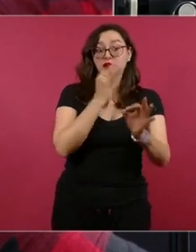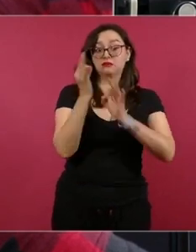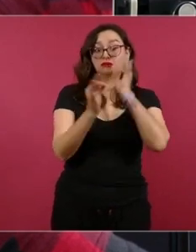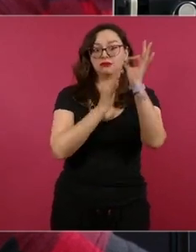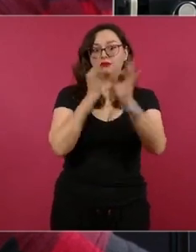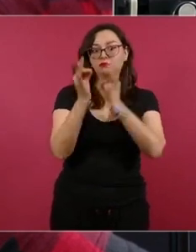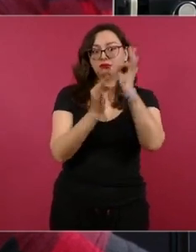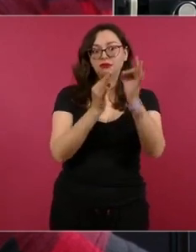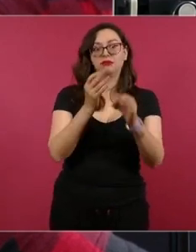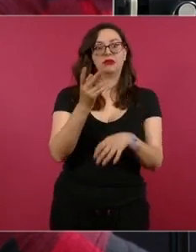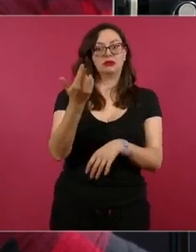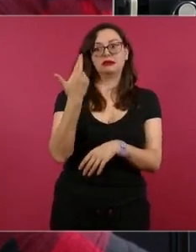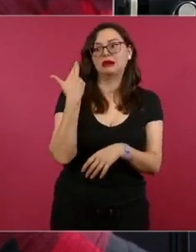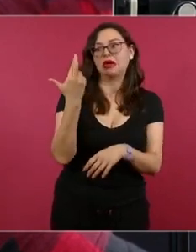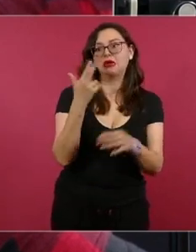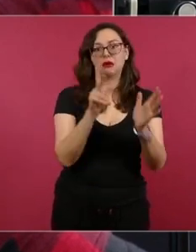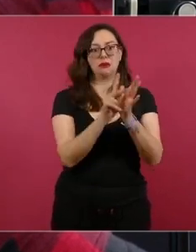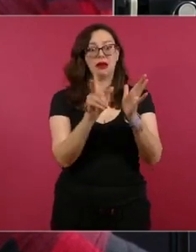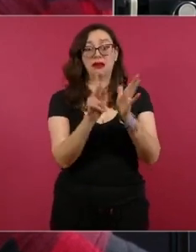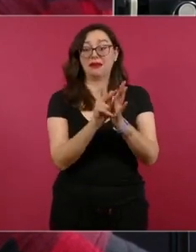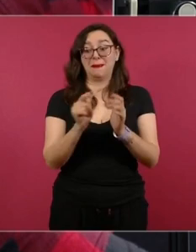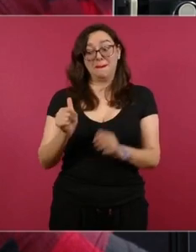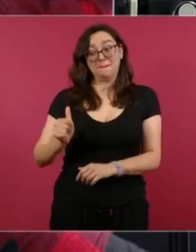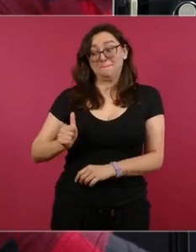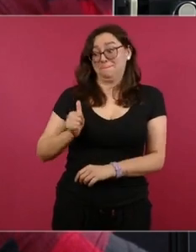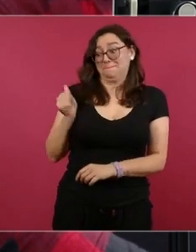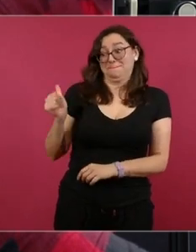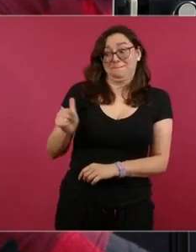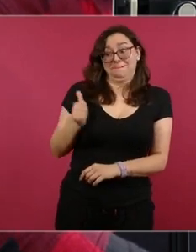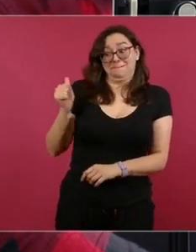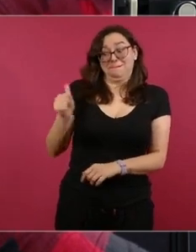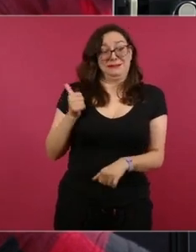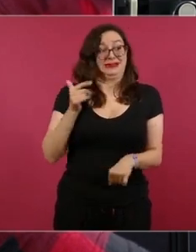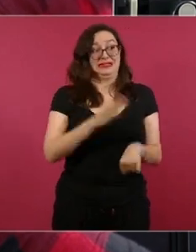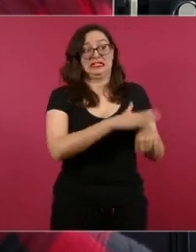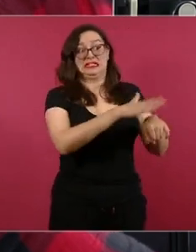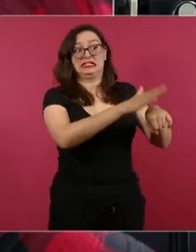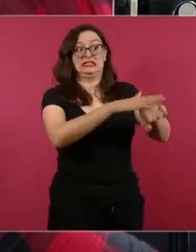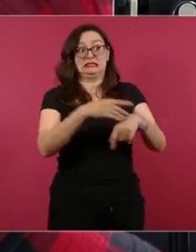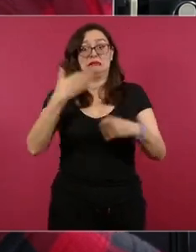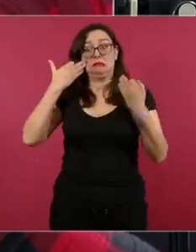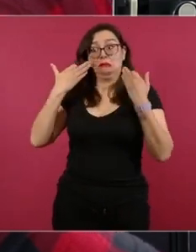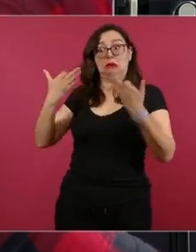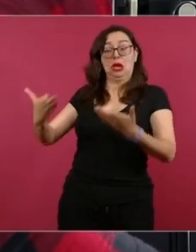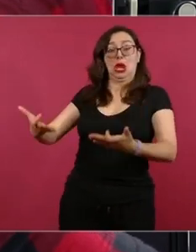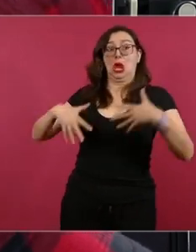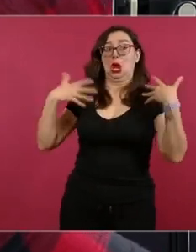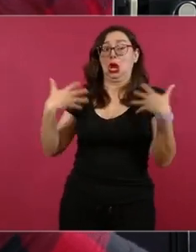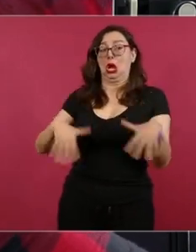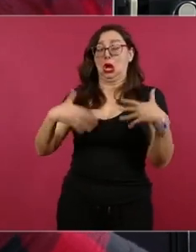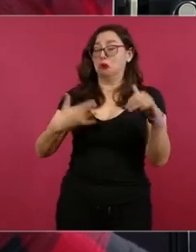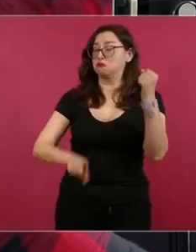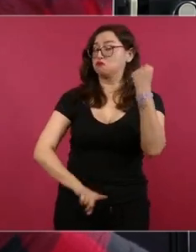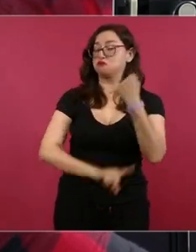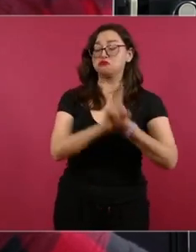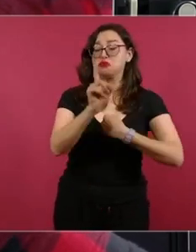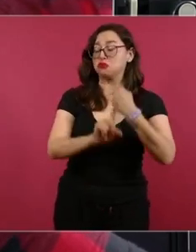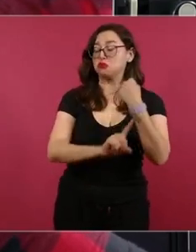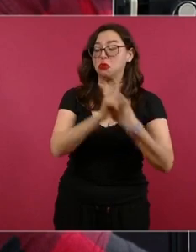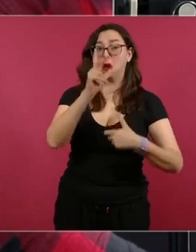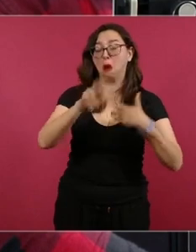está derrumbando. ¿Cuál será el llamado que usted le va a hacer a la población? Primero, sobre estas situaciones que se han venido dando, si